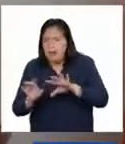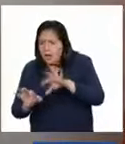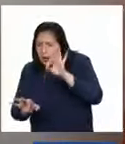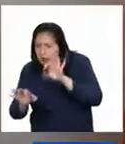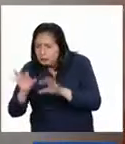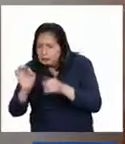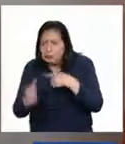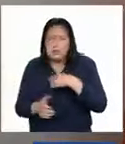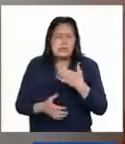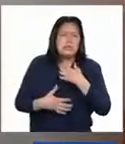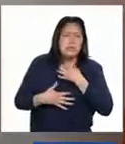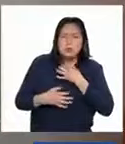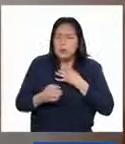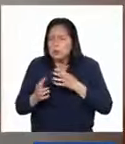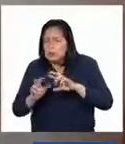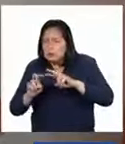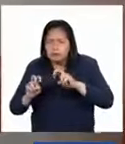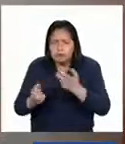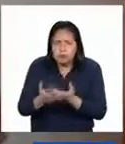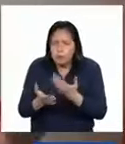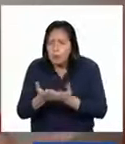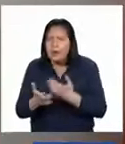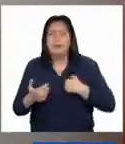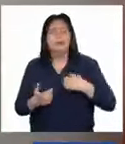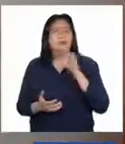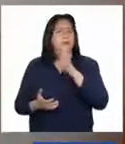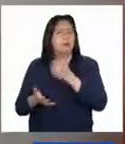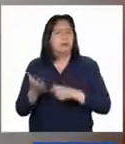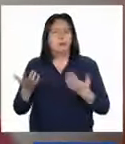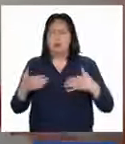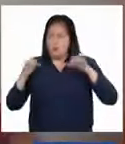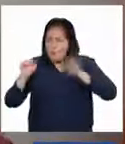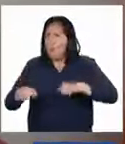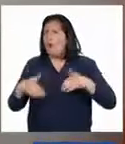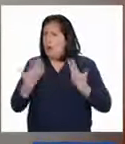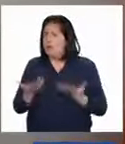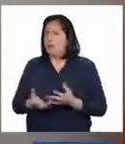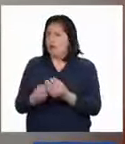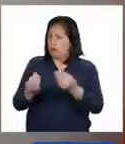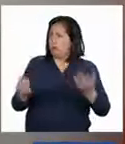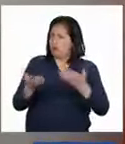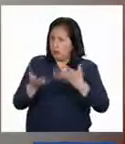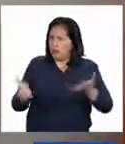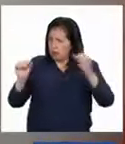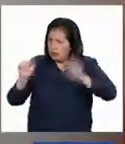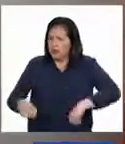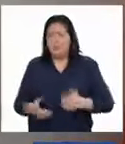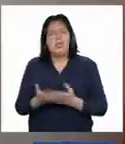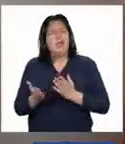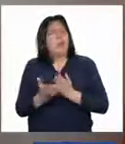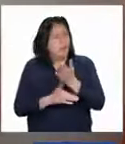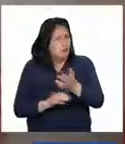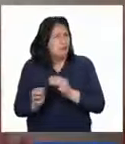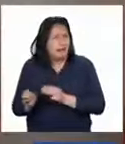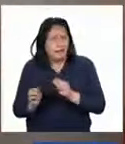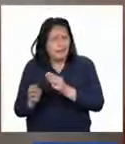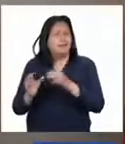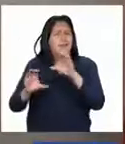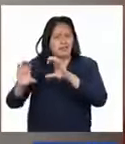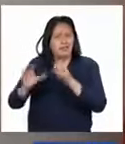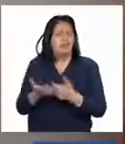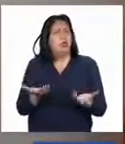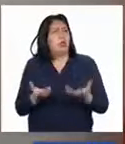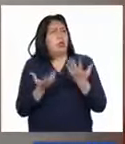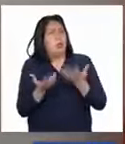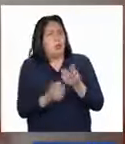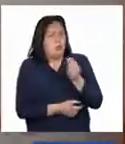experimentar nuestras indagaciones. Podemos investigar muchísimas cosas a través del método científico. Cosas